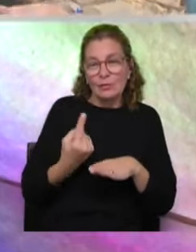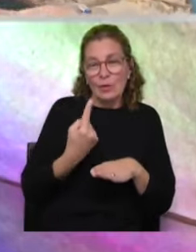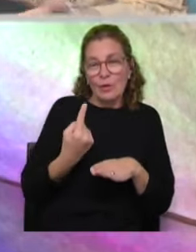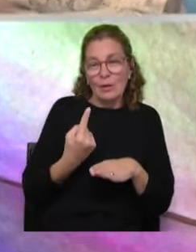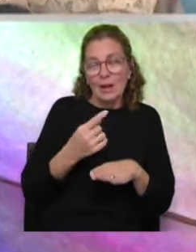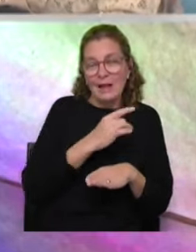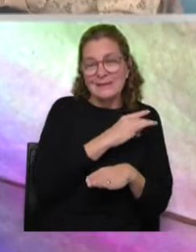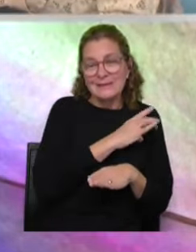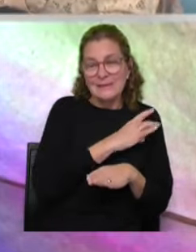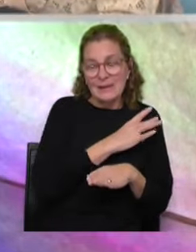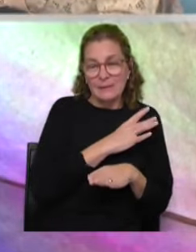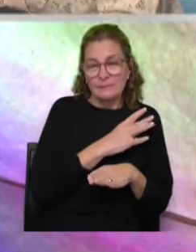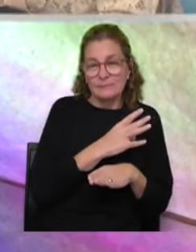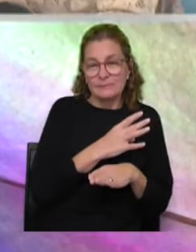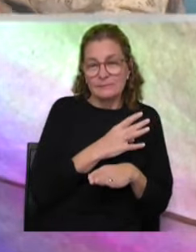en Chile.